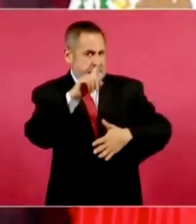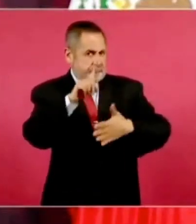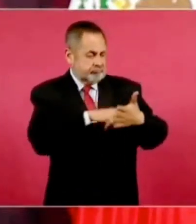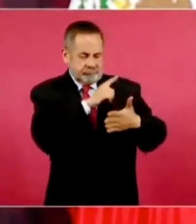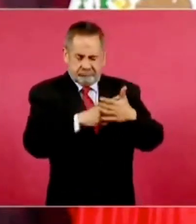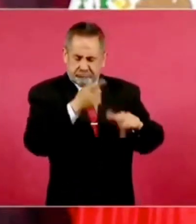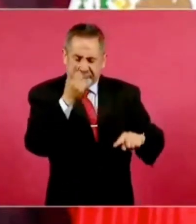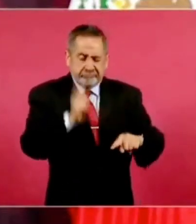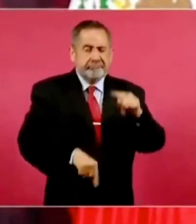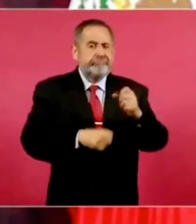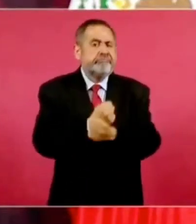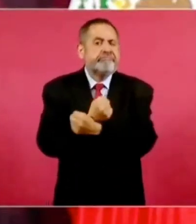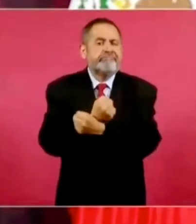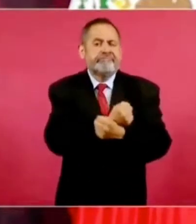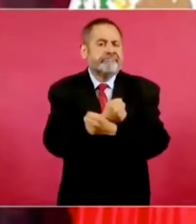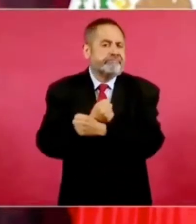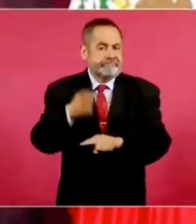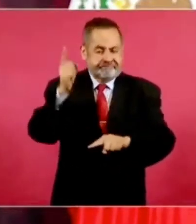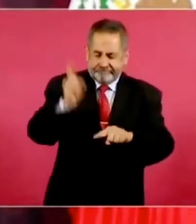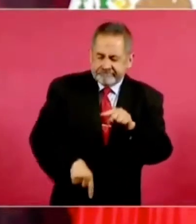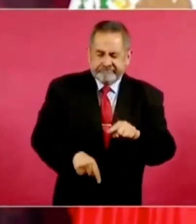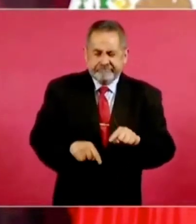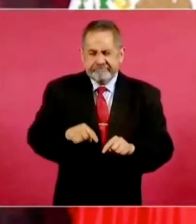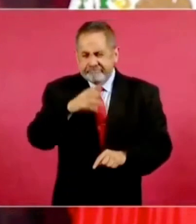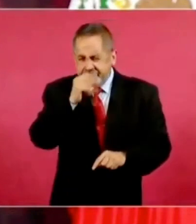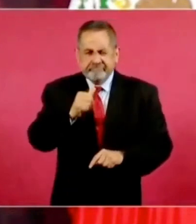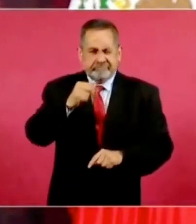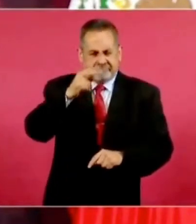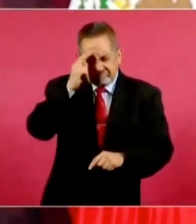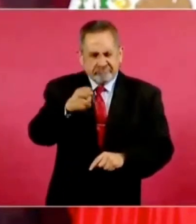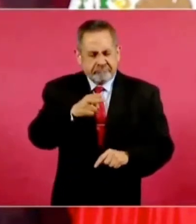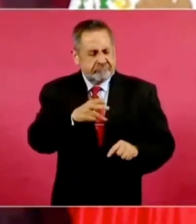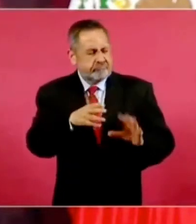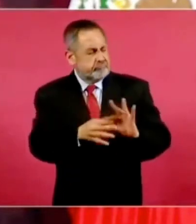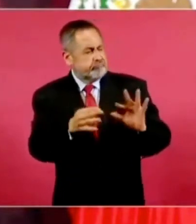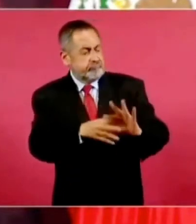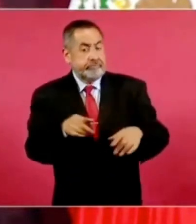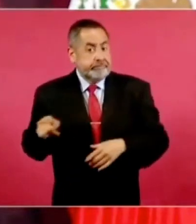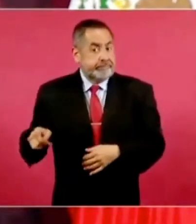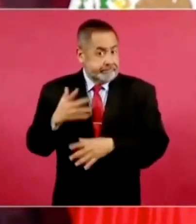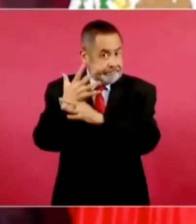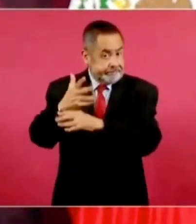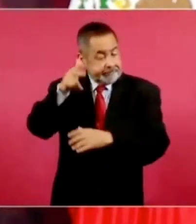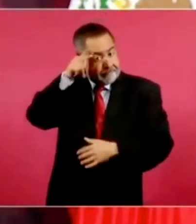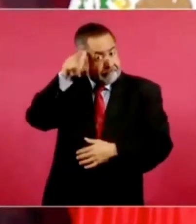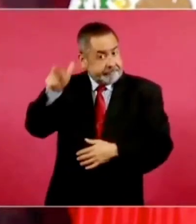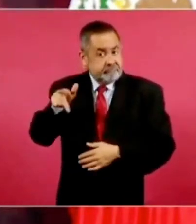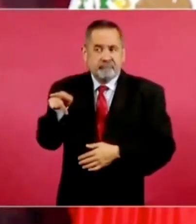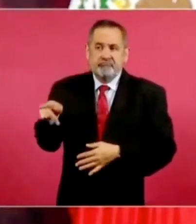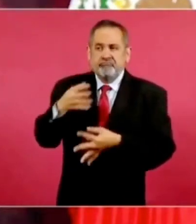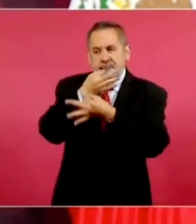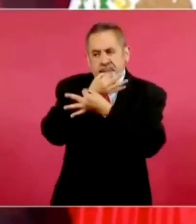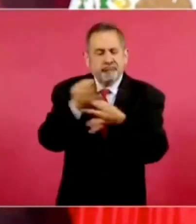esclavitud. Hidalgo proclama la abolición de la esclavitud.